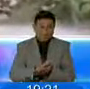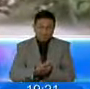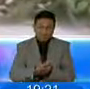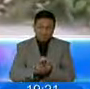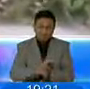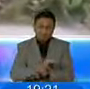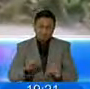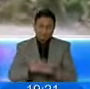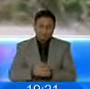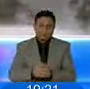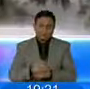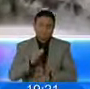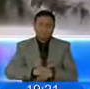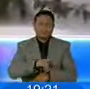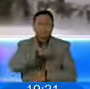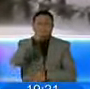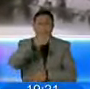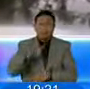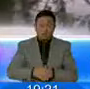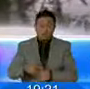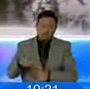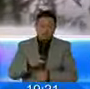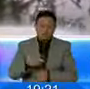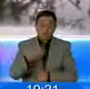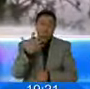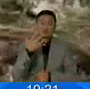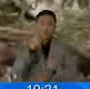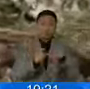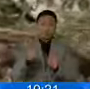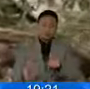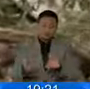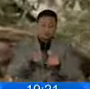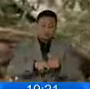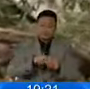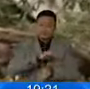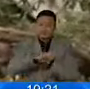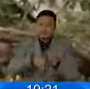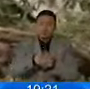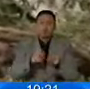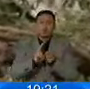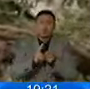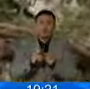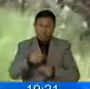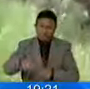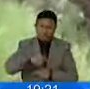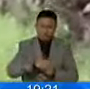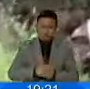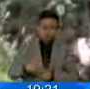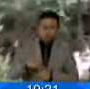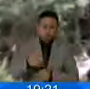accidente sucedido con una camioneta donde se transportaban cinco personas, todos ellos vecinos del lugar.